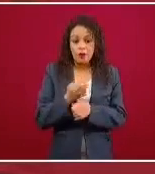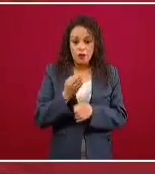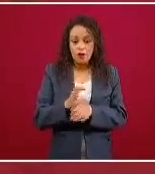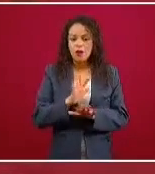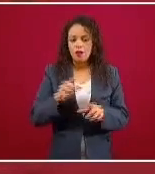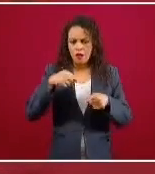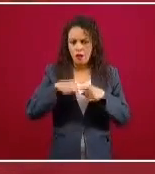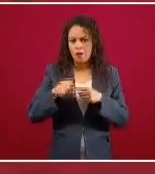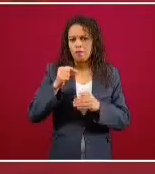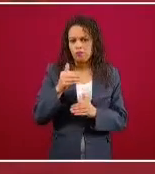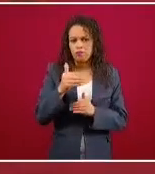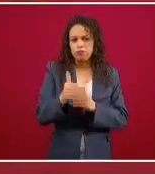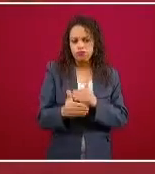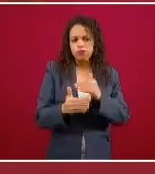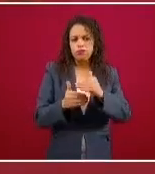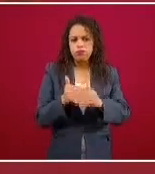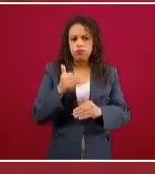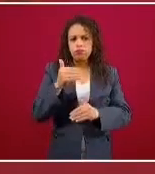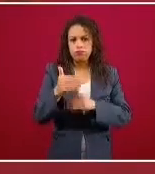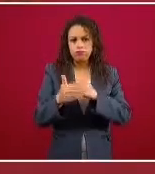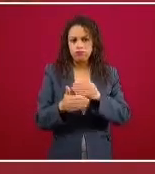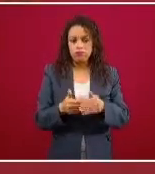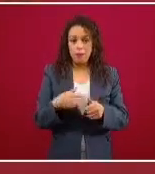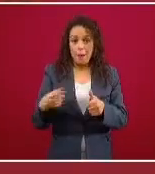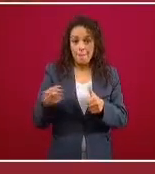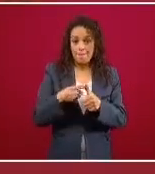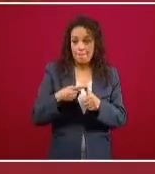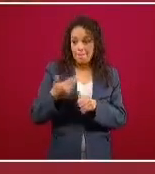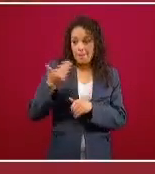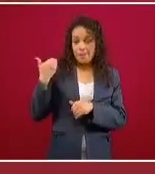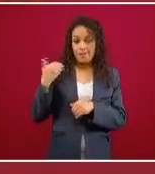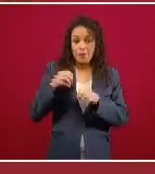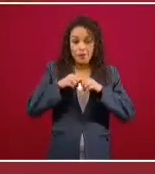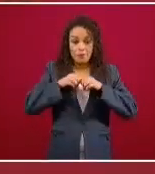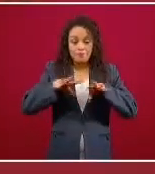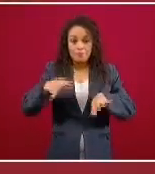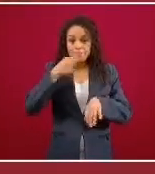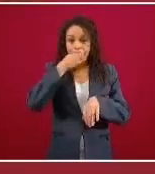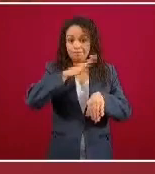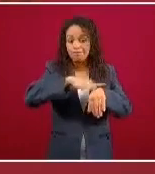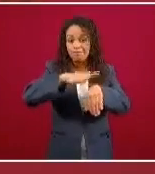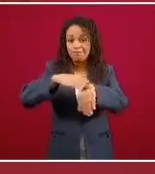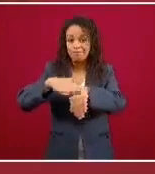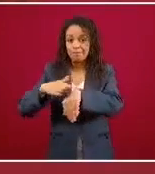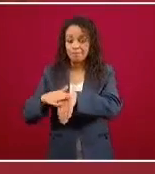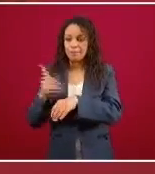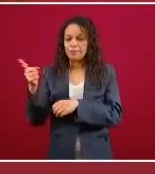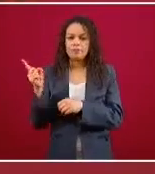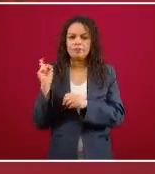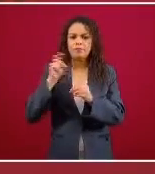partir de la primera convocatoria. Se han inscrito